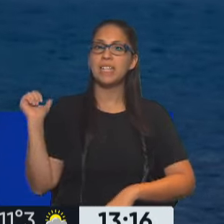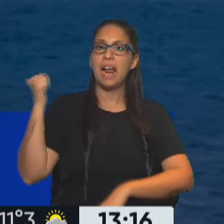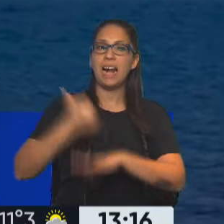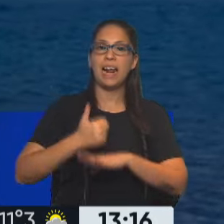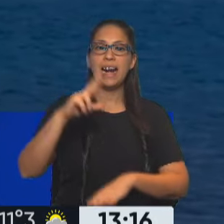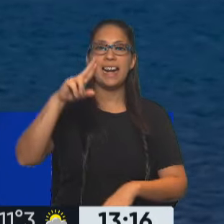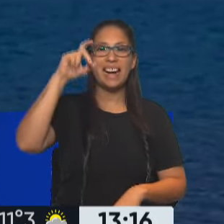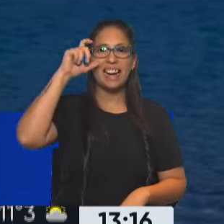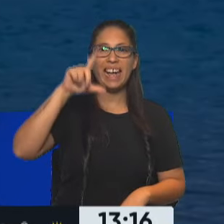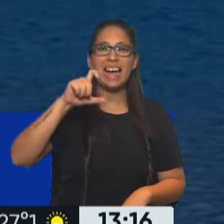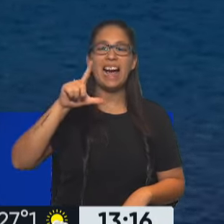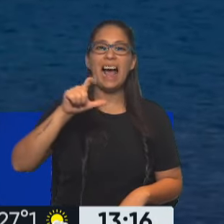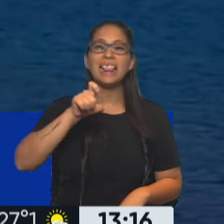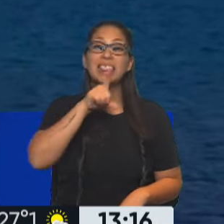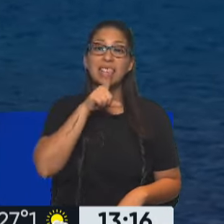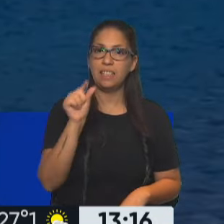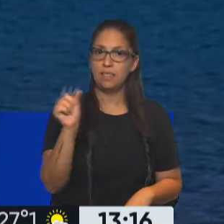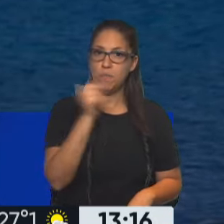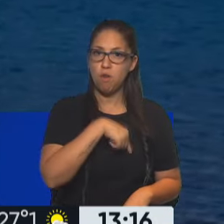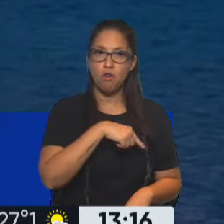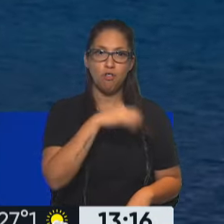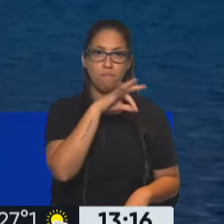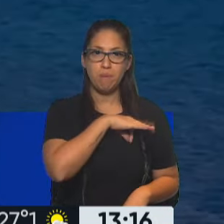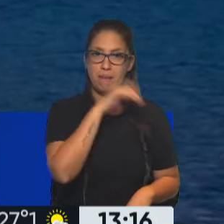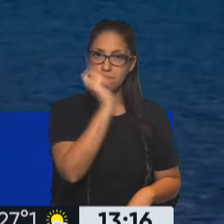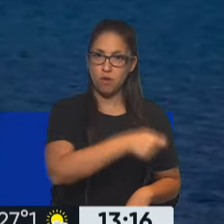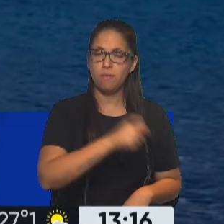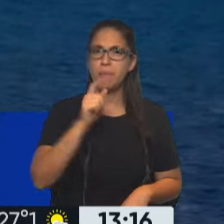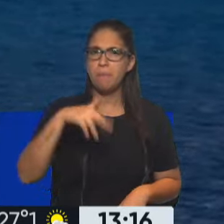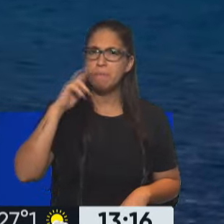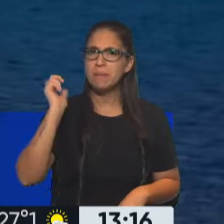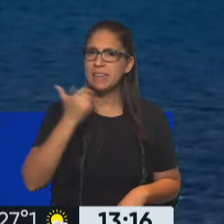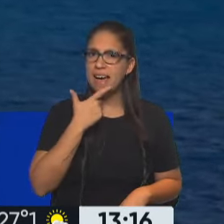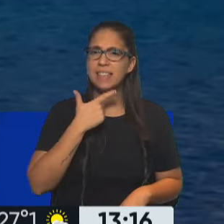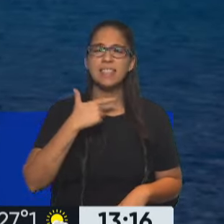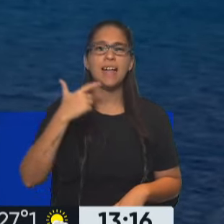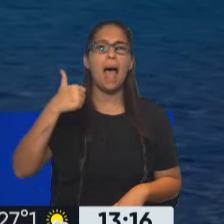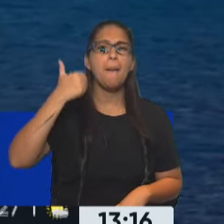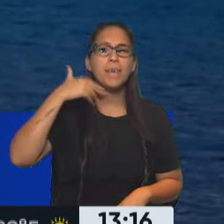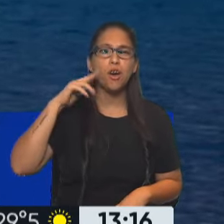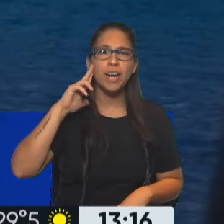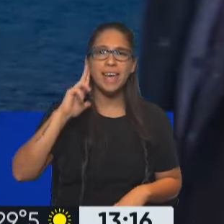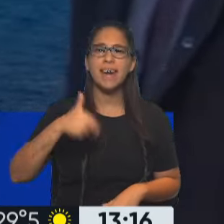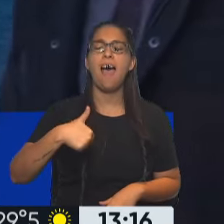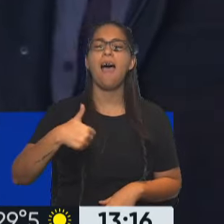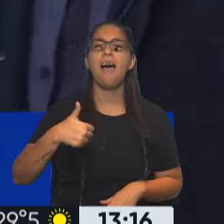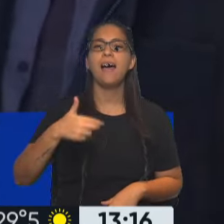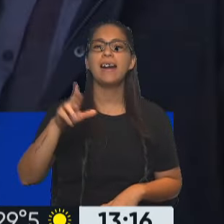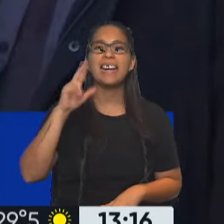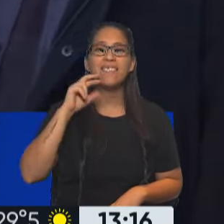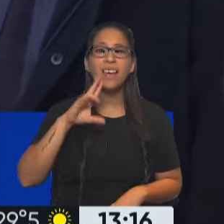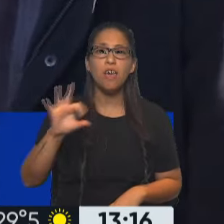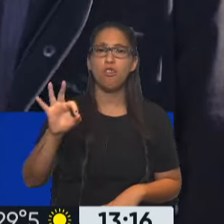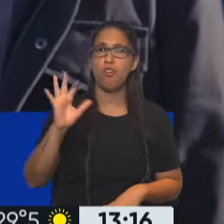Recalt, recientemente premiado de modo internacional. También Fernán Mirás, Maika Migorena, Carmela Rivero. En la